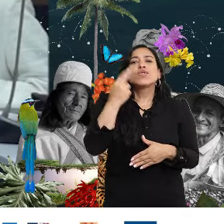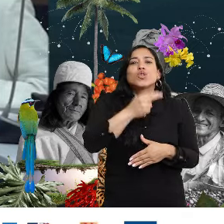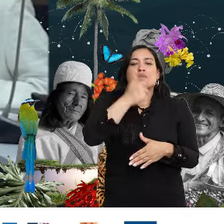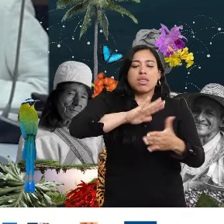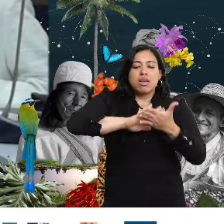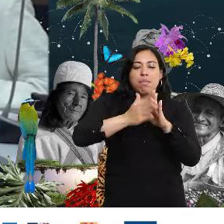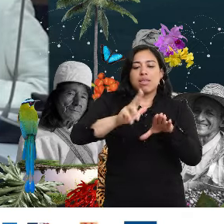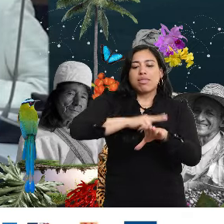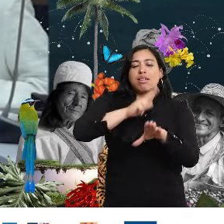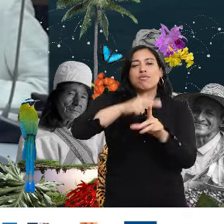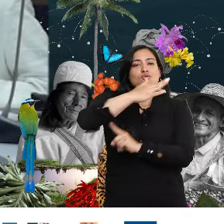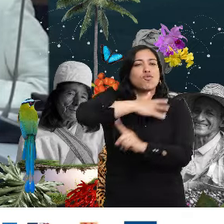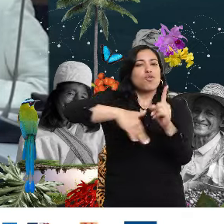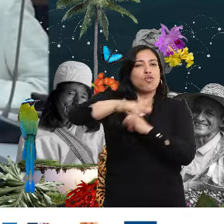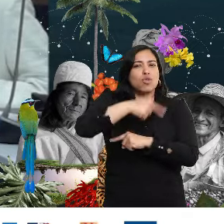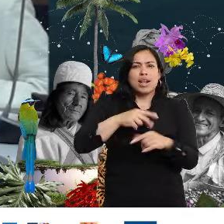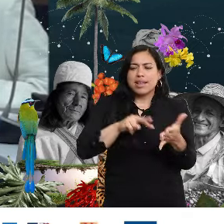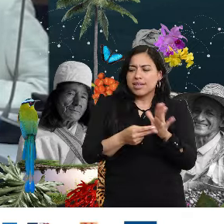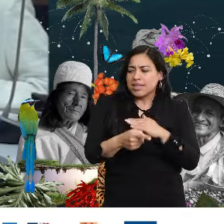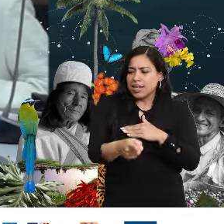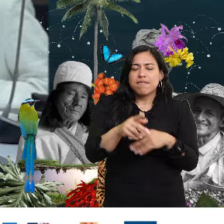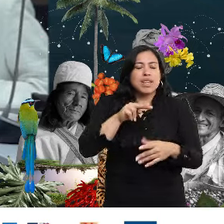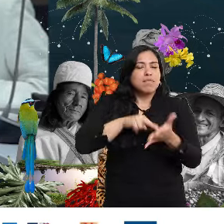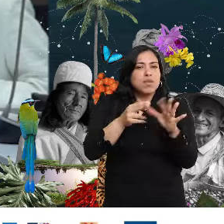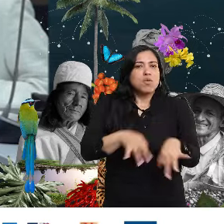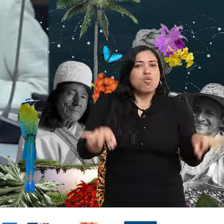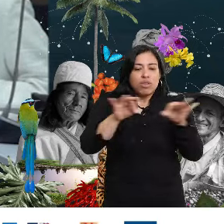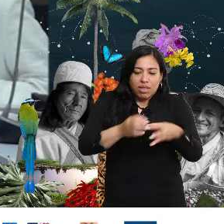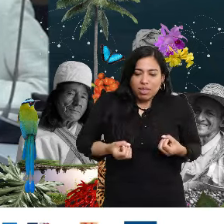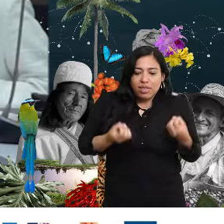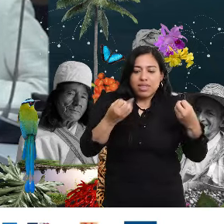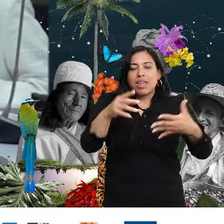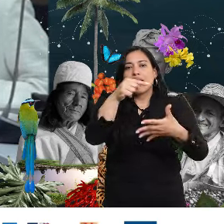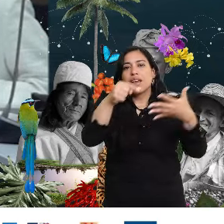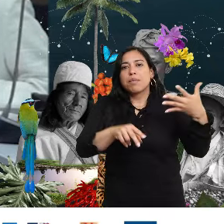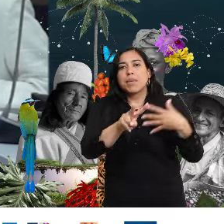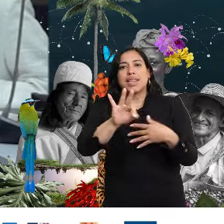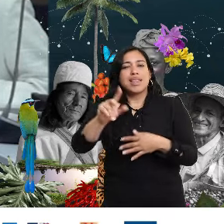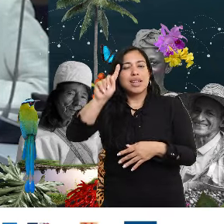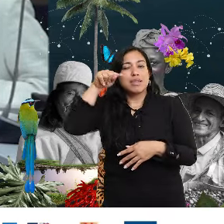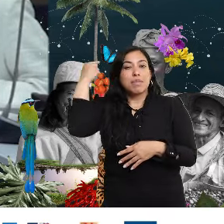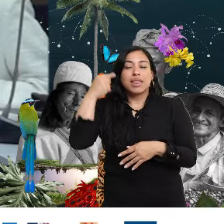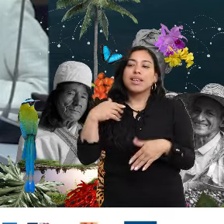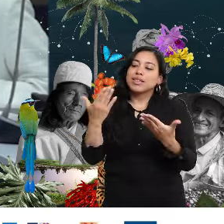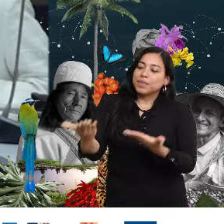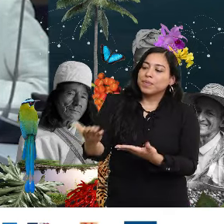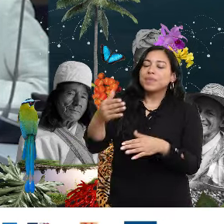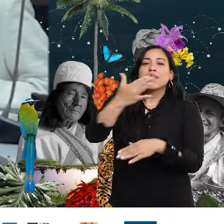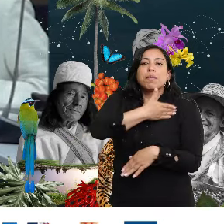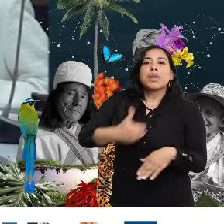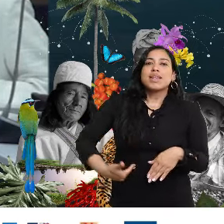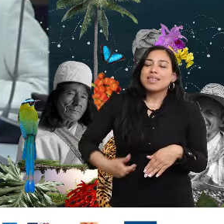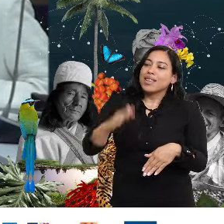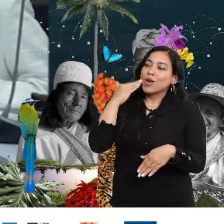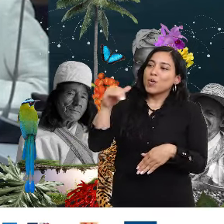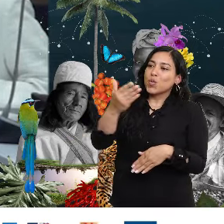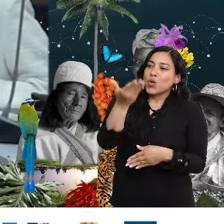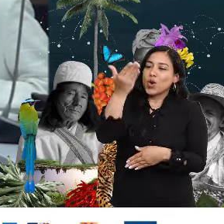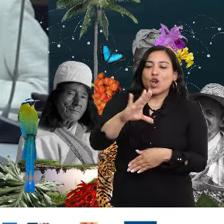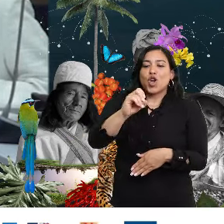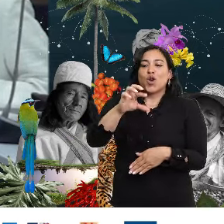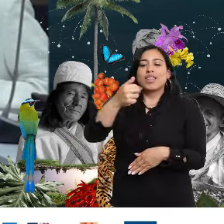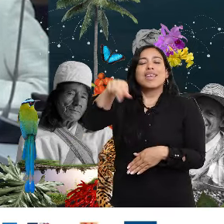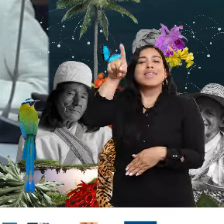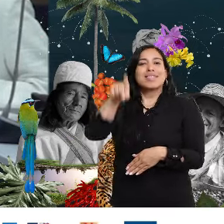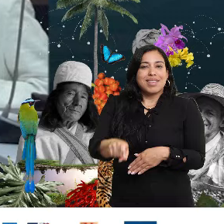con la naturaleza y ese significado mismo para el cumplimiento de las 23 metas. Señora presidenta de